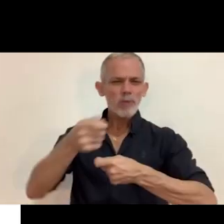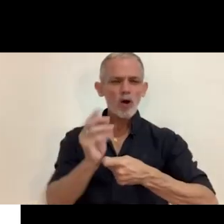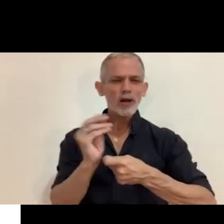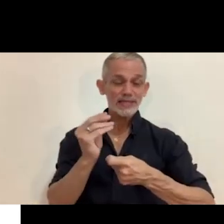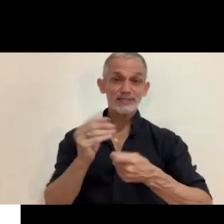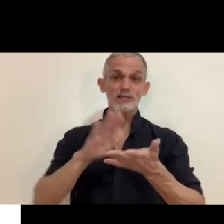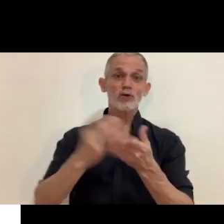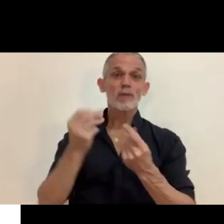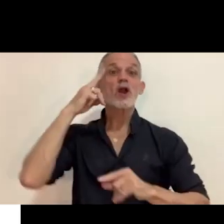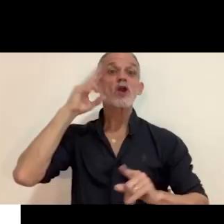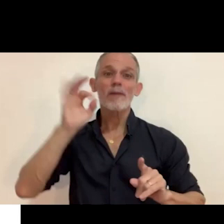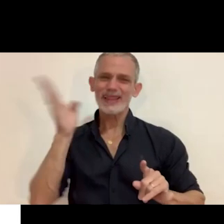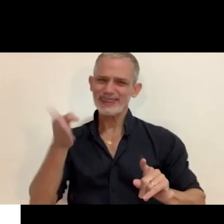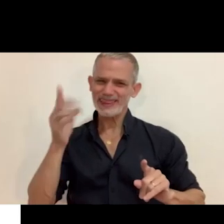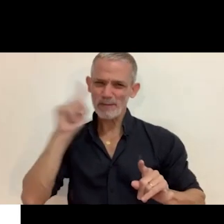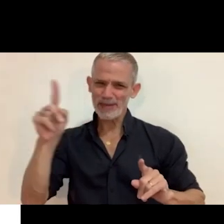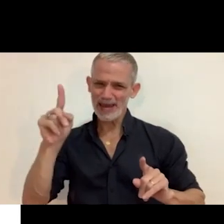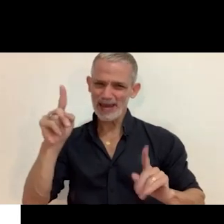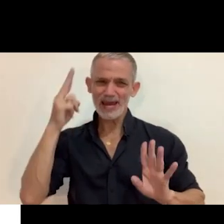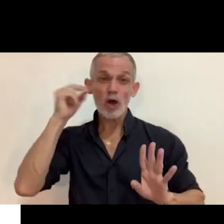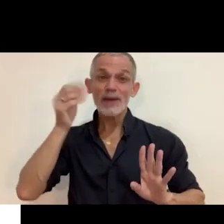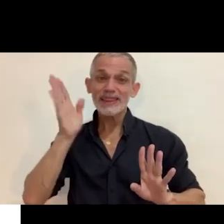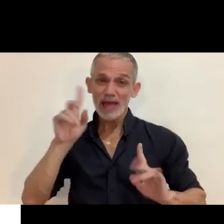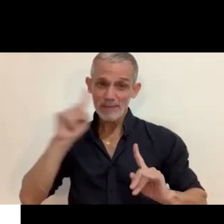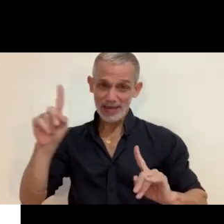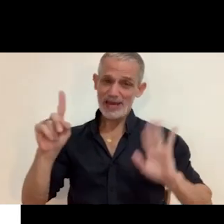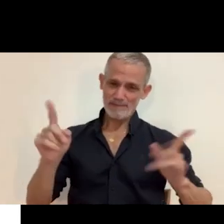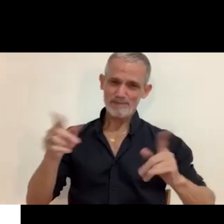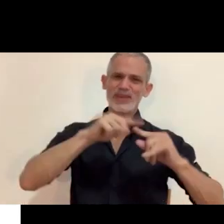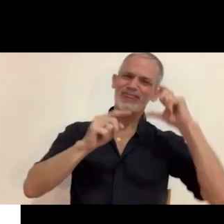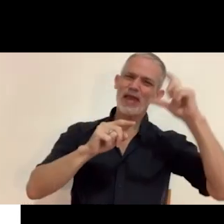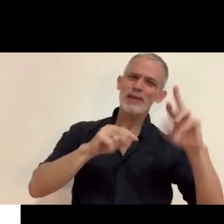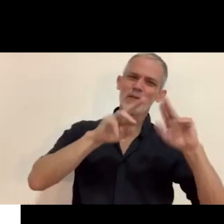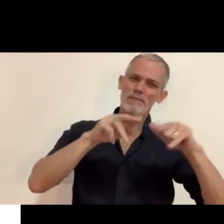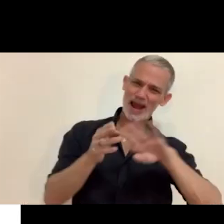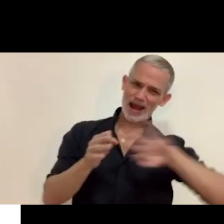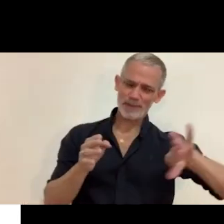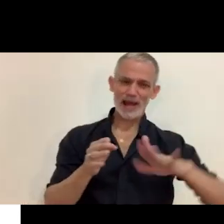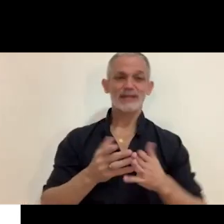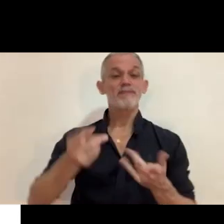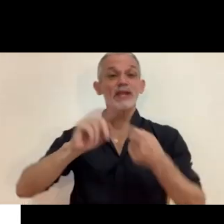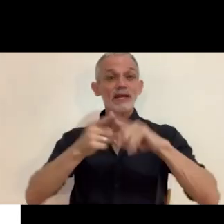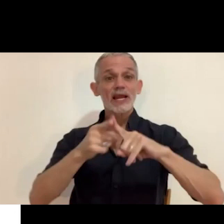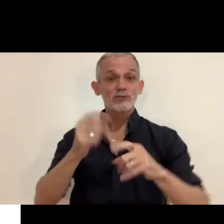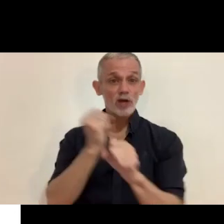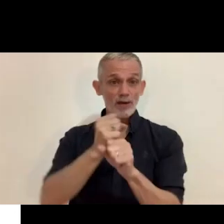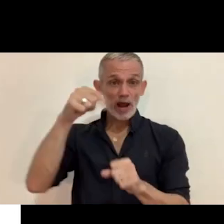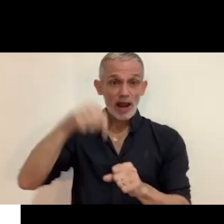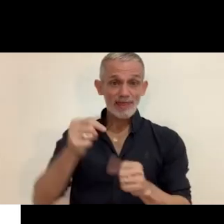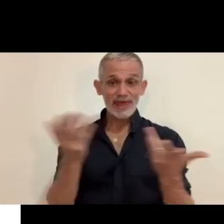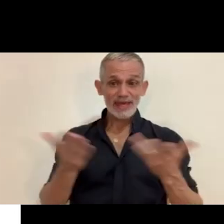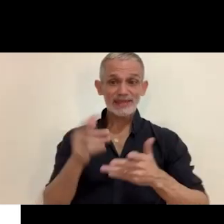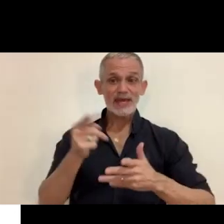sobre 90.000. Para las relaciones laborales que se inicien en el marco del presente programa, se